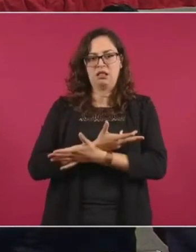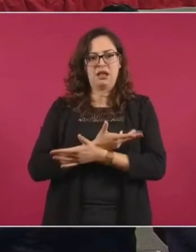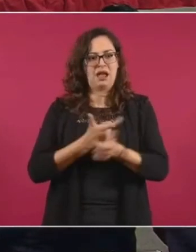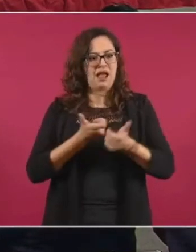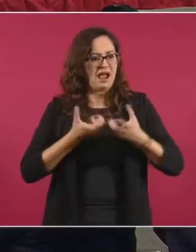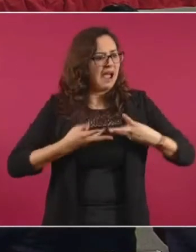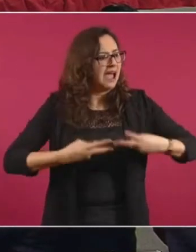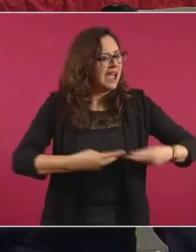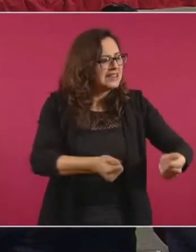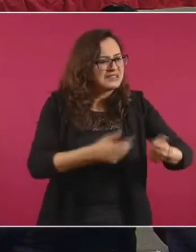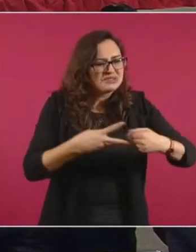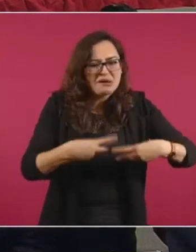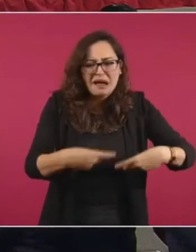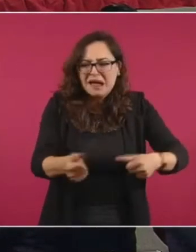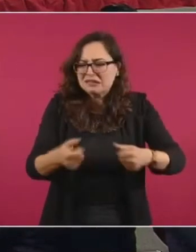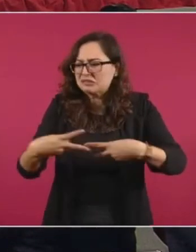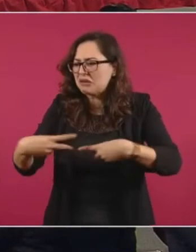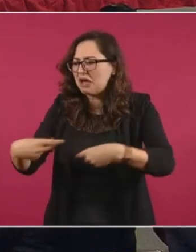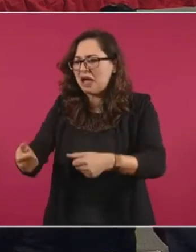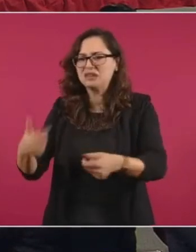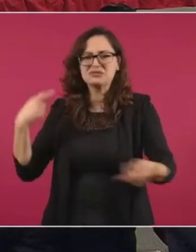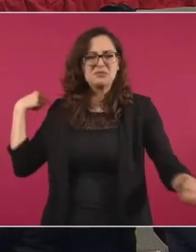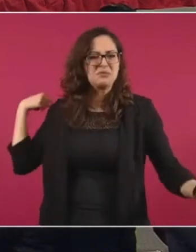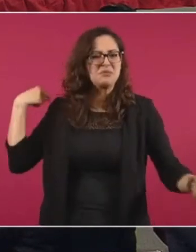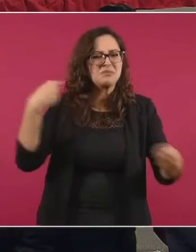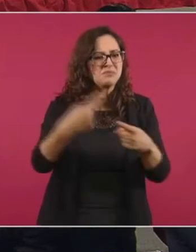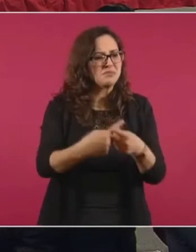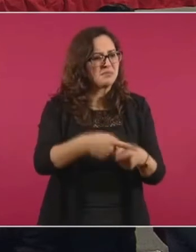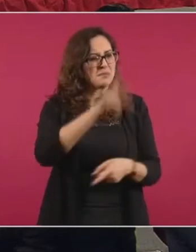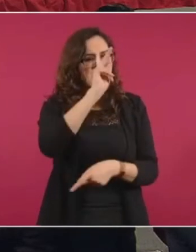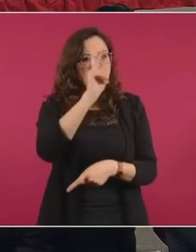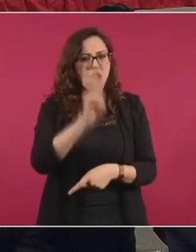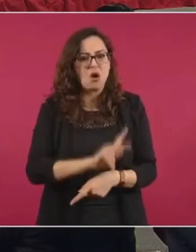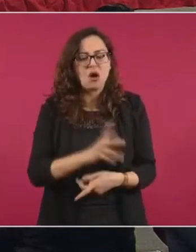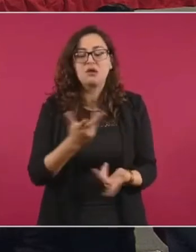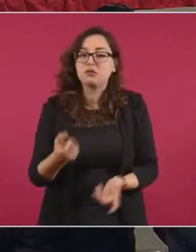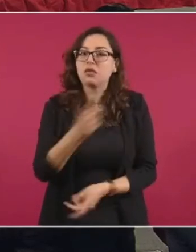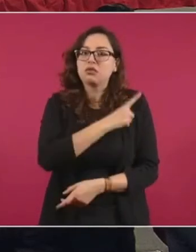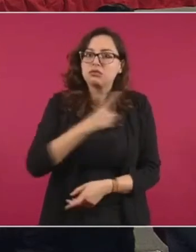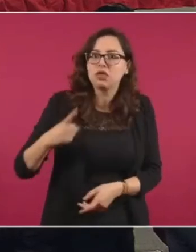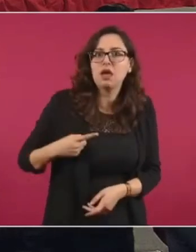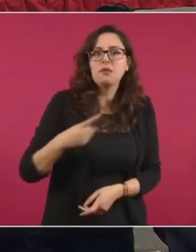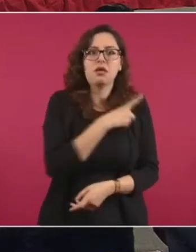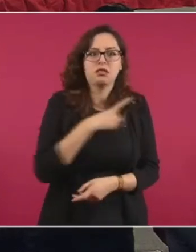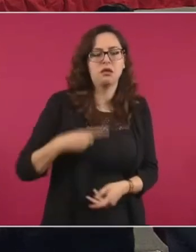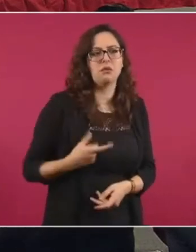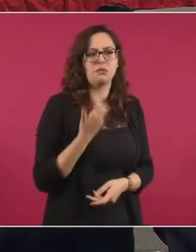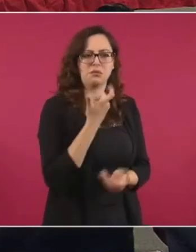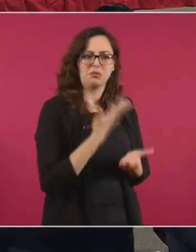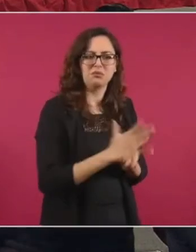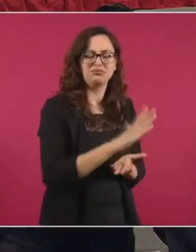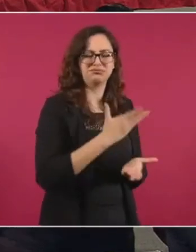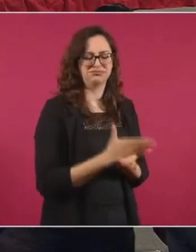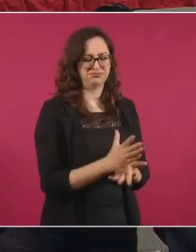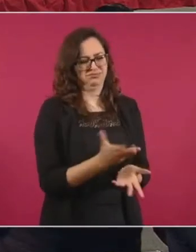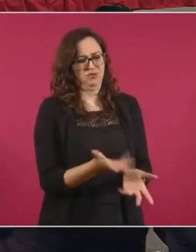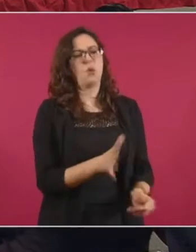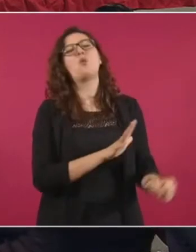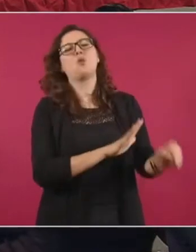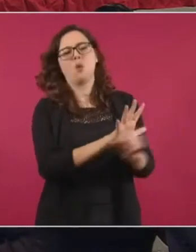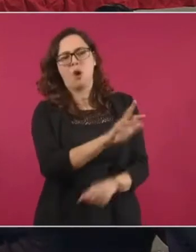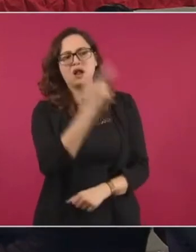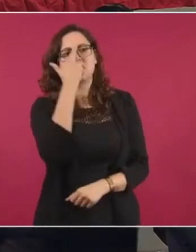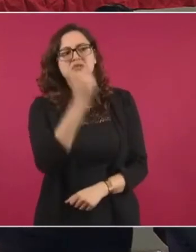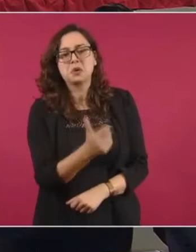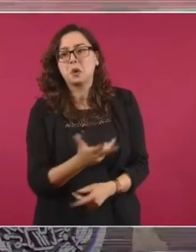injustificadamente acumulados, por lo que estamos en una conciliación constante por medio de los convenios